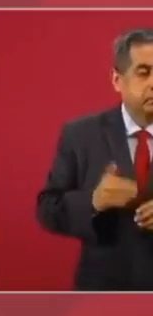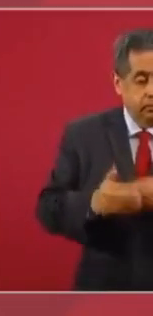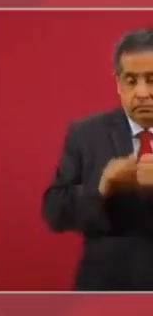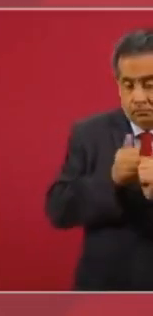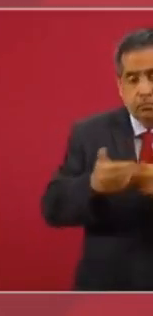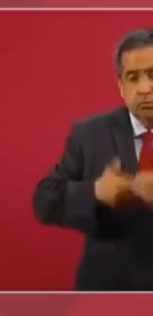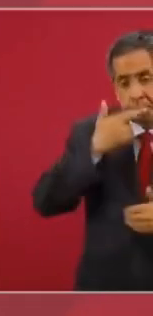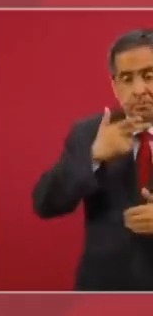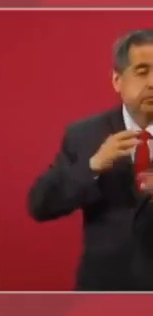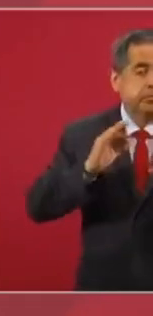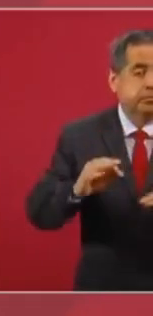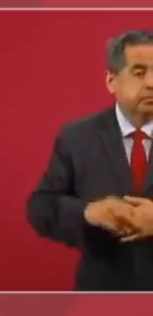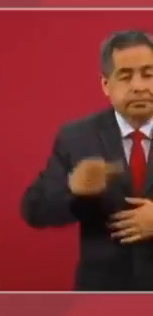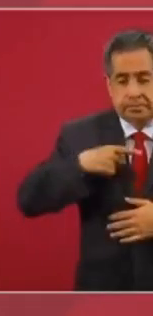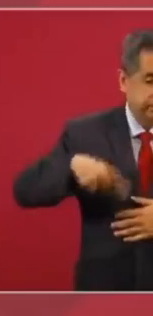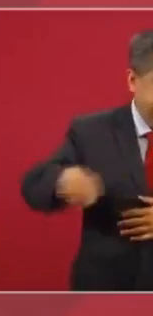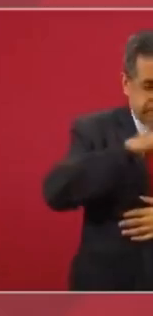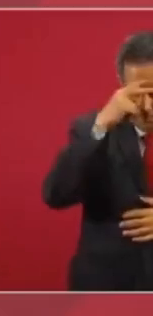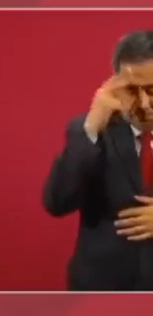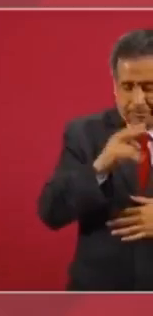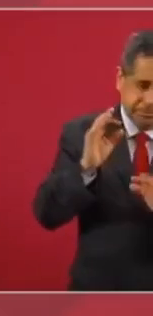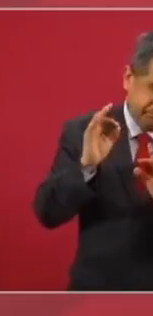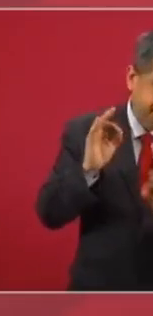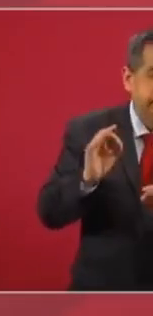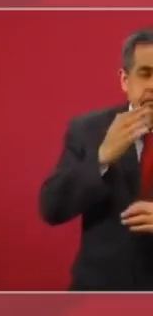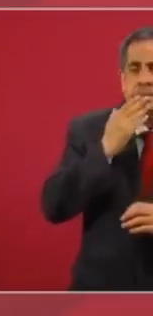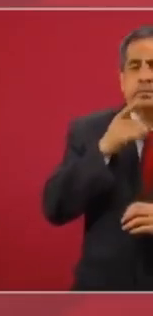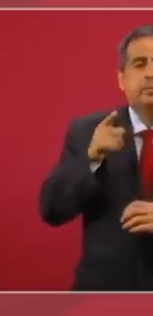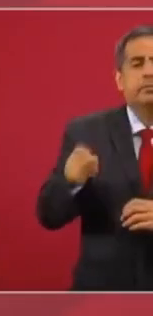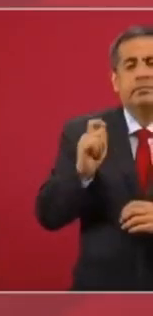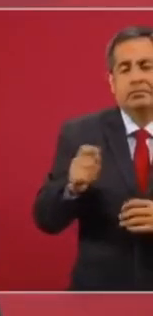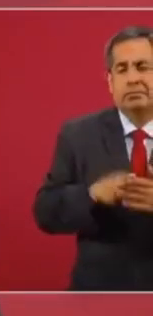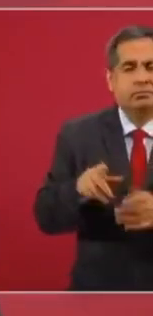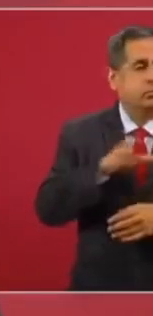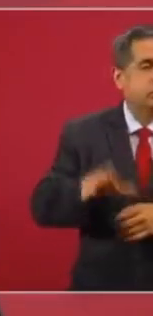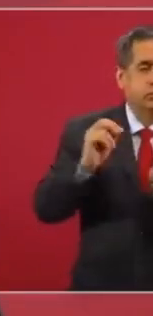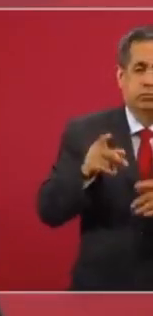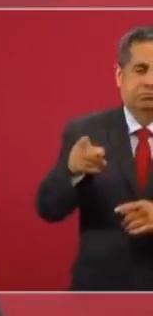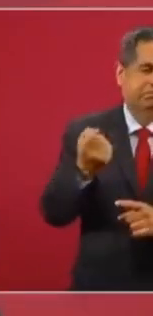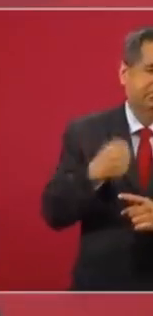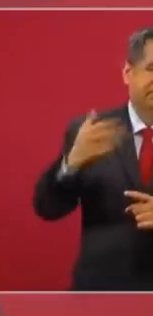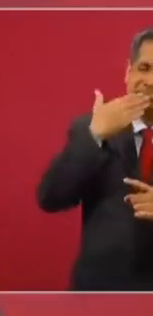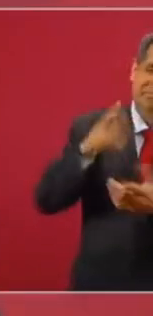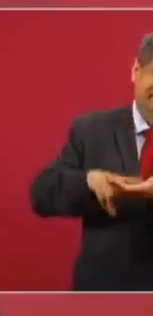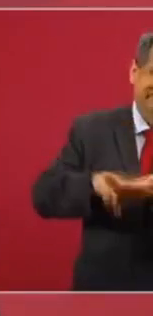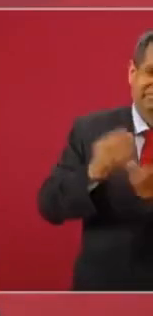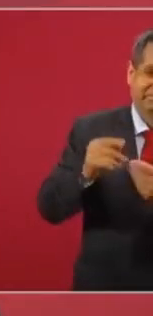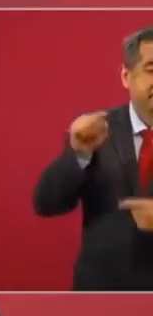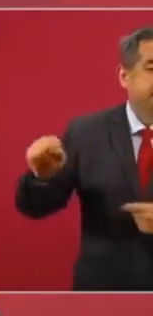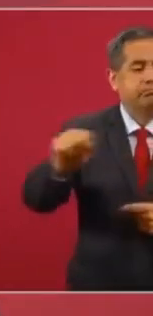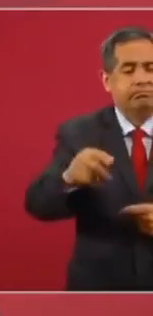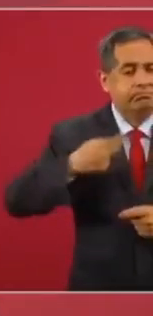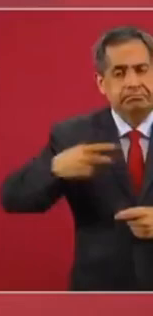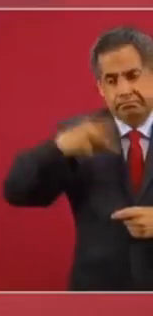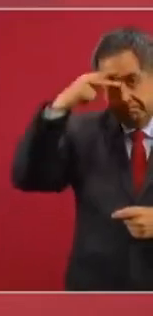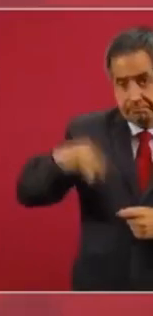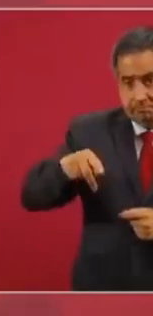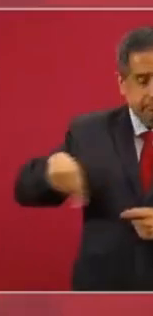logrado, porque el pueblo de México es excepcional, es mucha pieza, es un